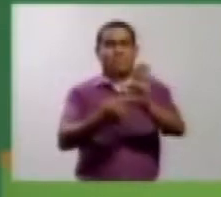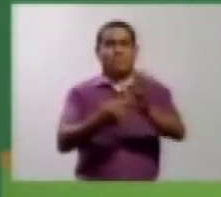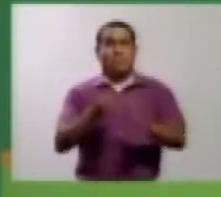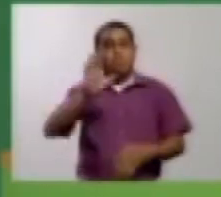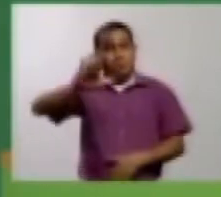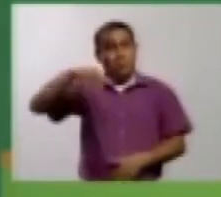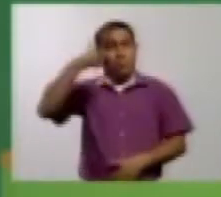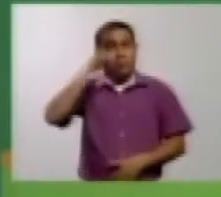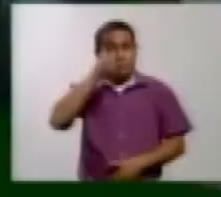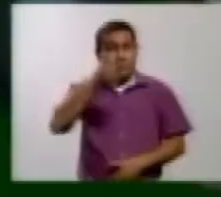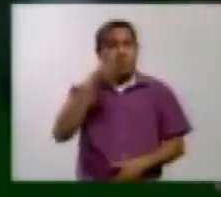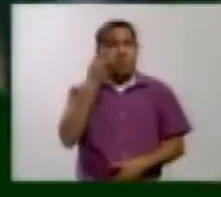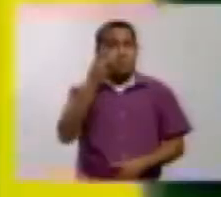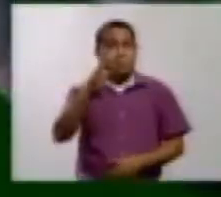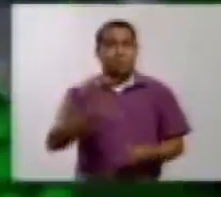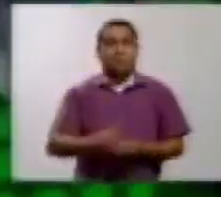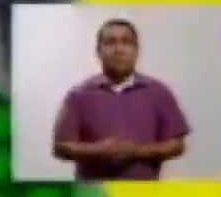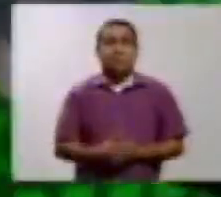vemos mañana.